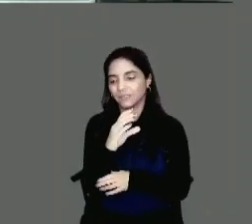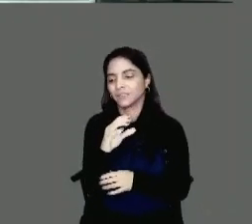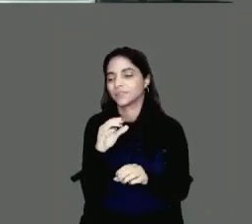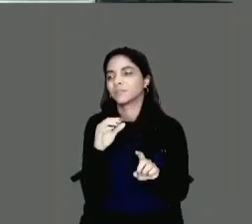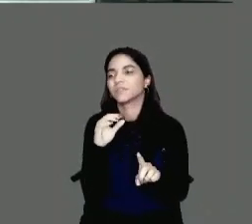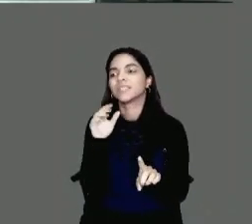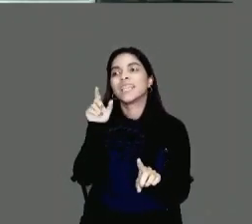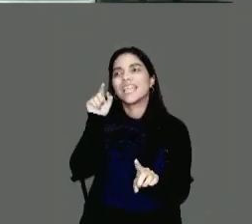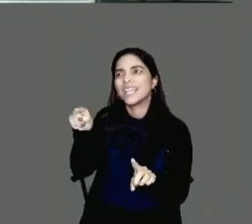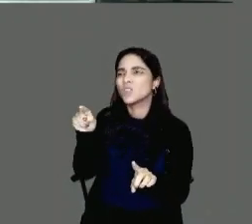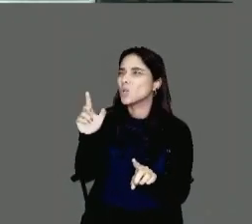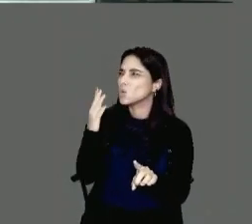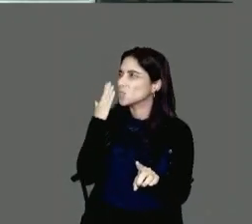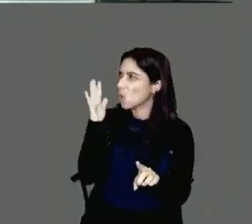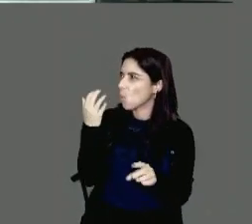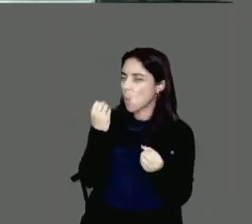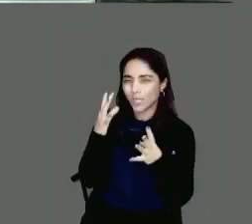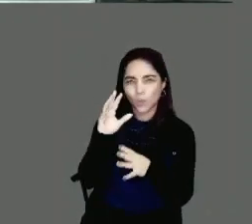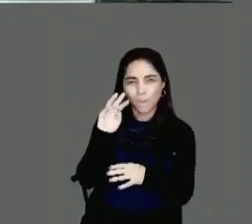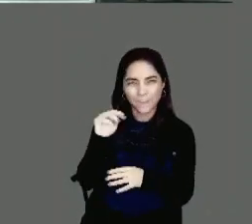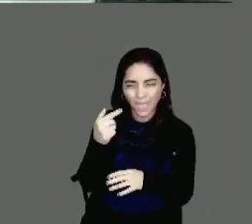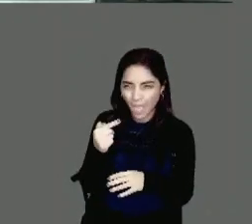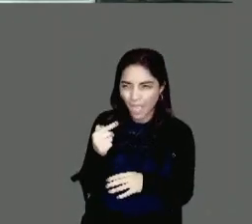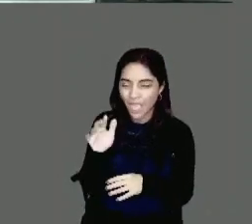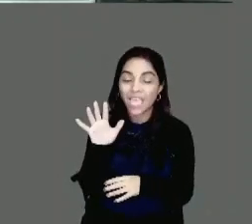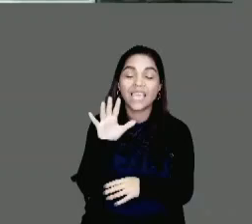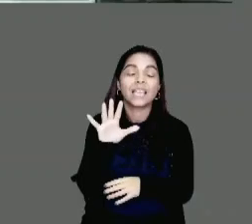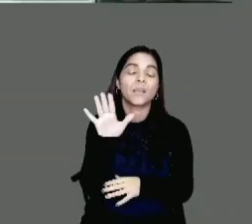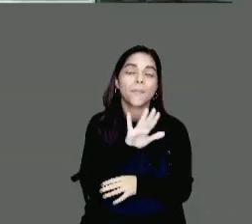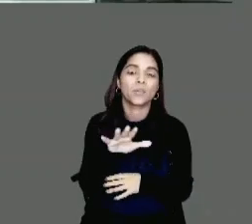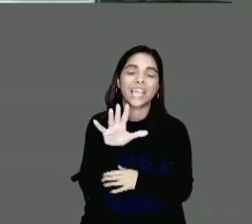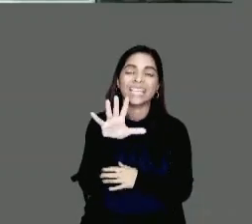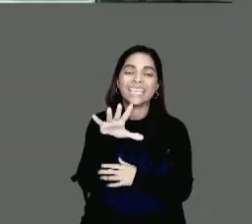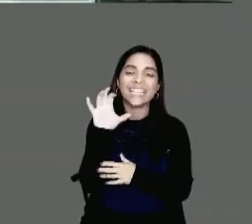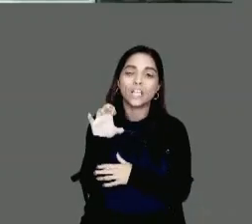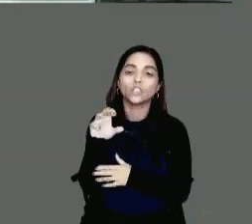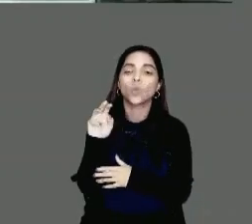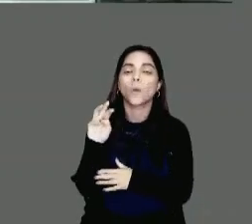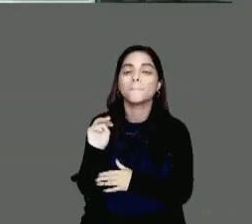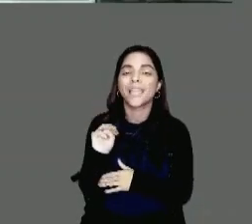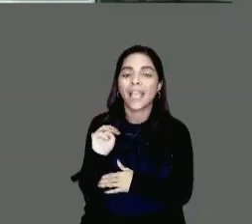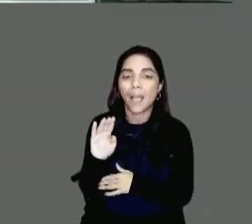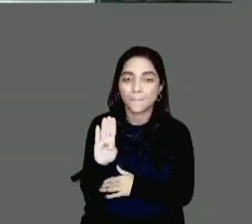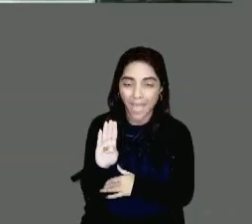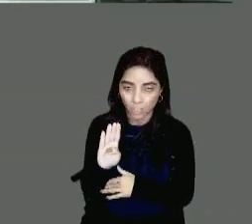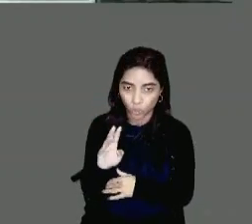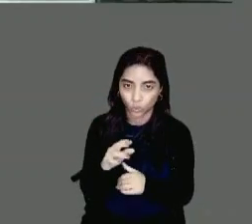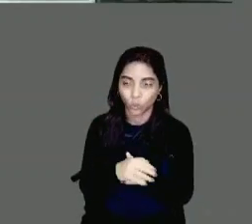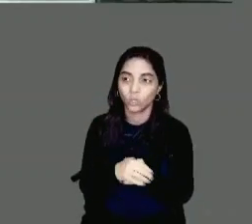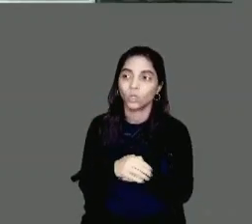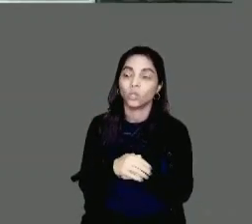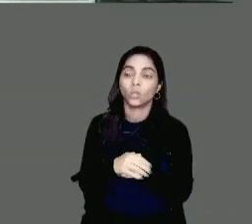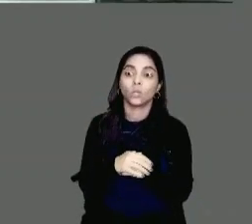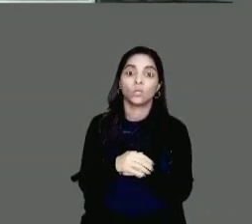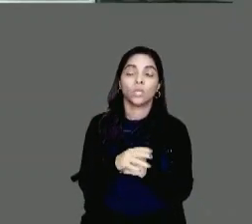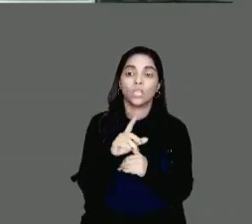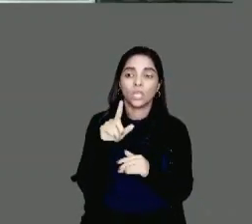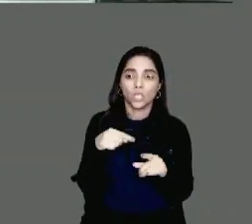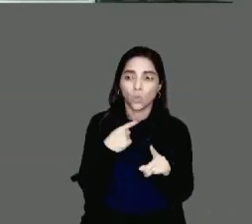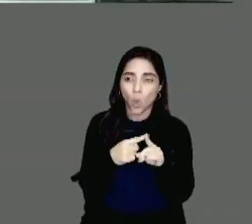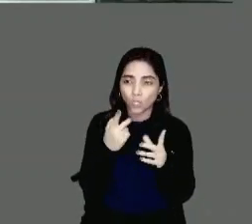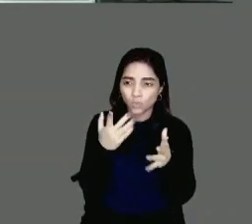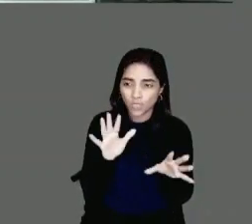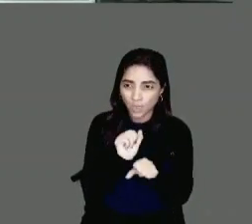produce Cuántos mega produce 500 cuánto cerca de 500 mw esw Cuándo es que sale fuera de operaciones en